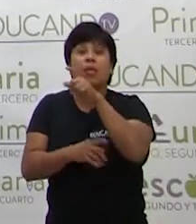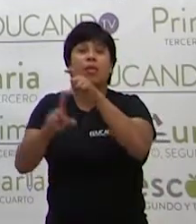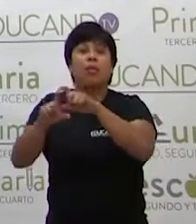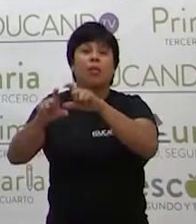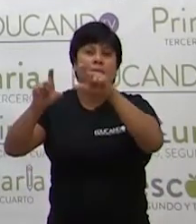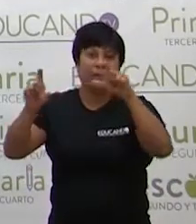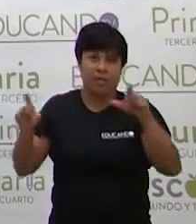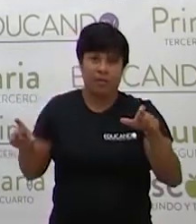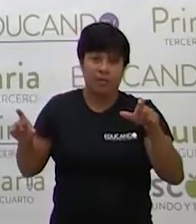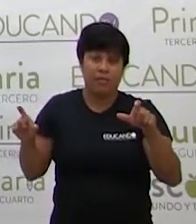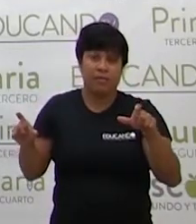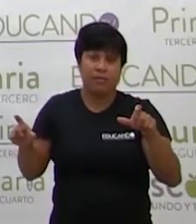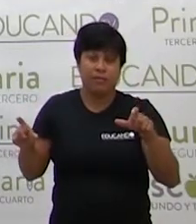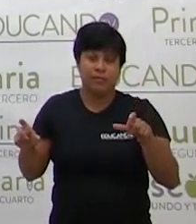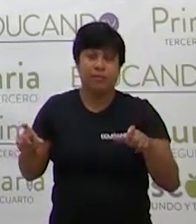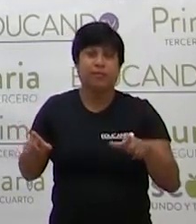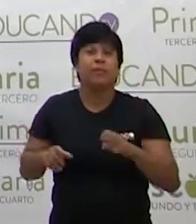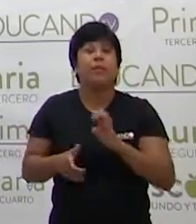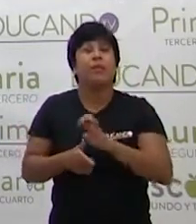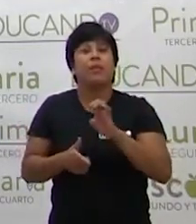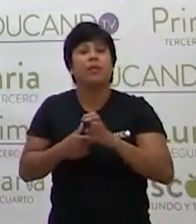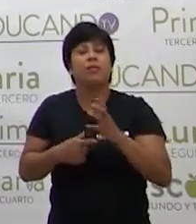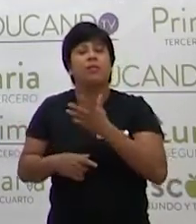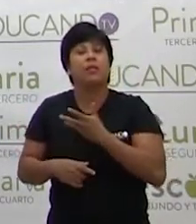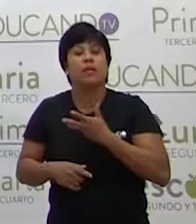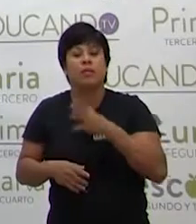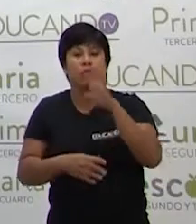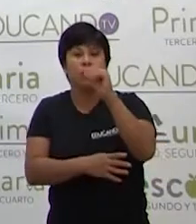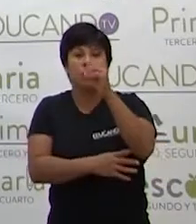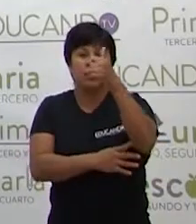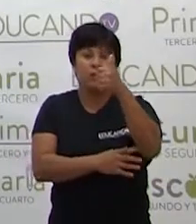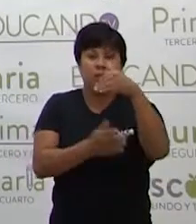completa. ¿Sí? Entonces tenemos